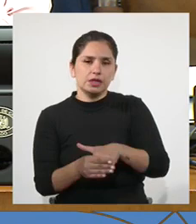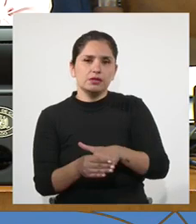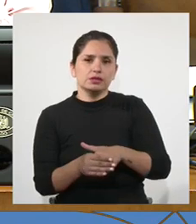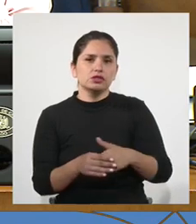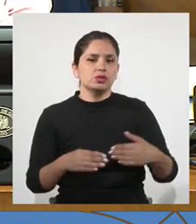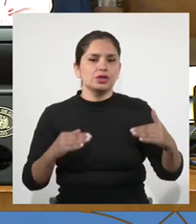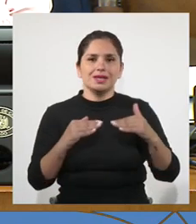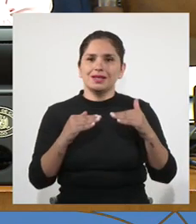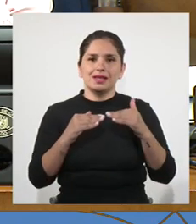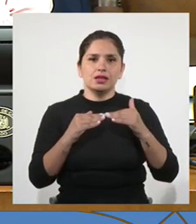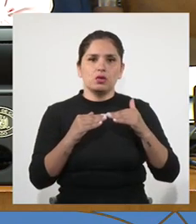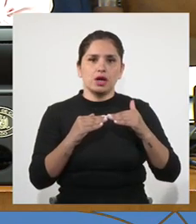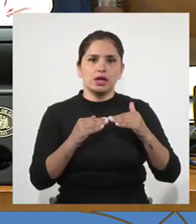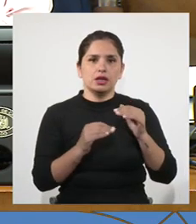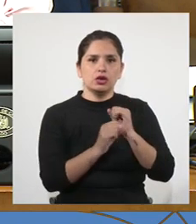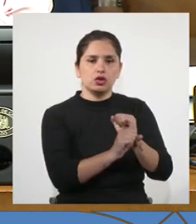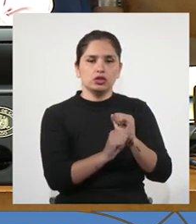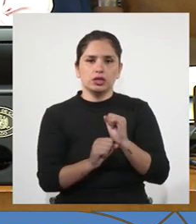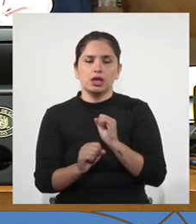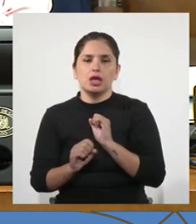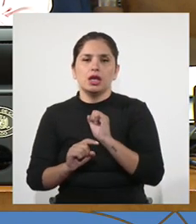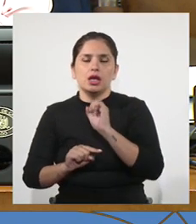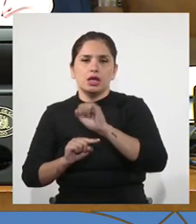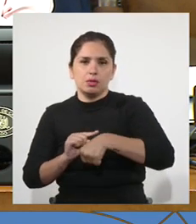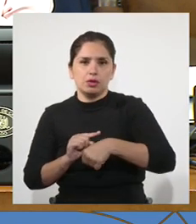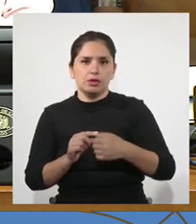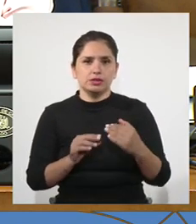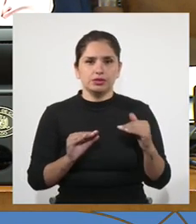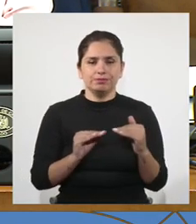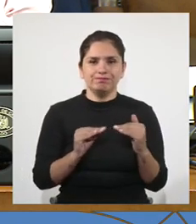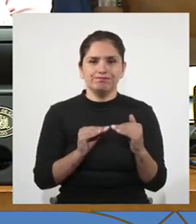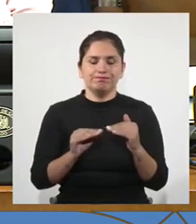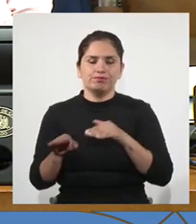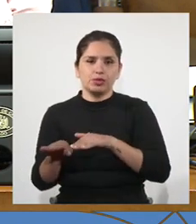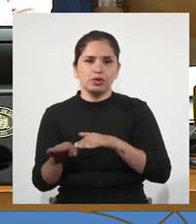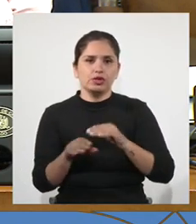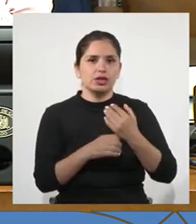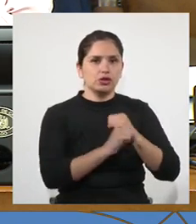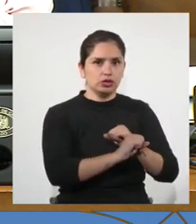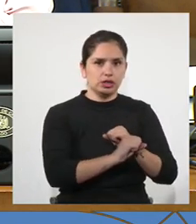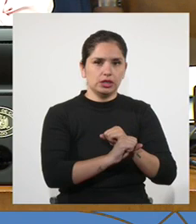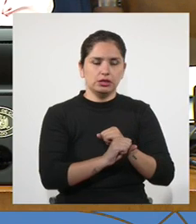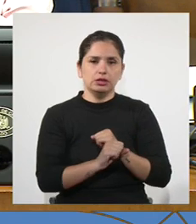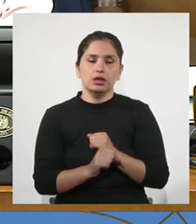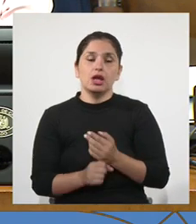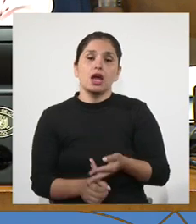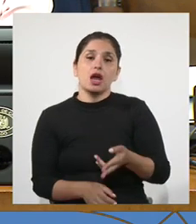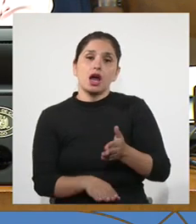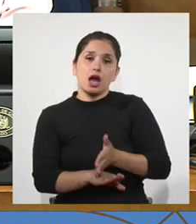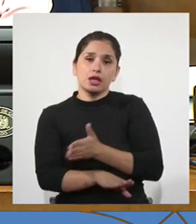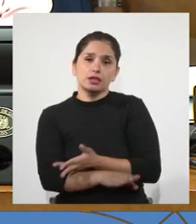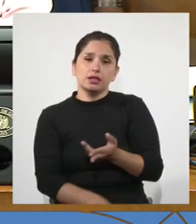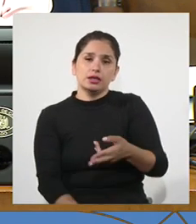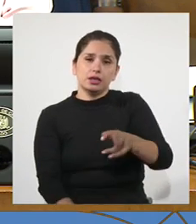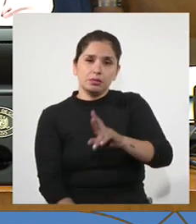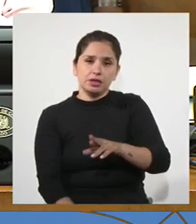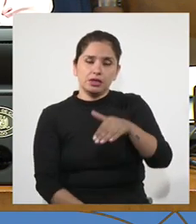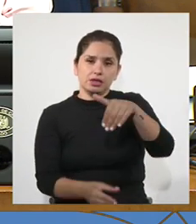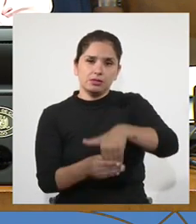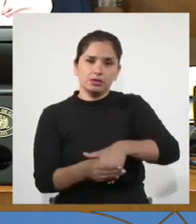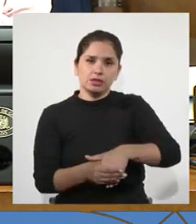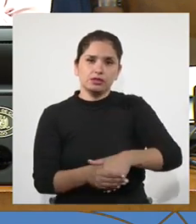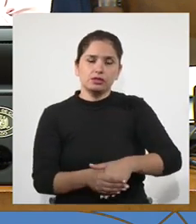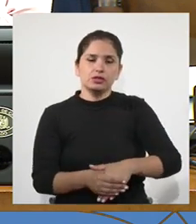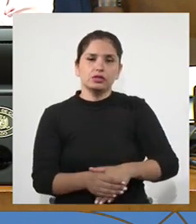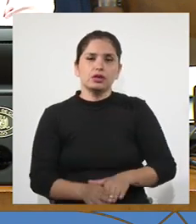votación. Señores senadores, señora senadora, habría que repetir la votación. Antes de repetir la votación, le ofrezco la palabra al director